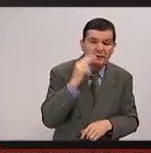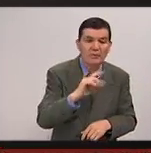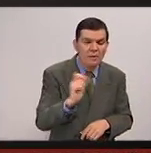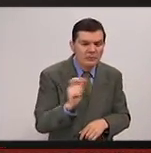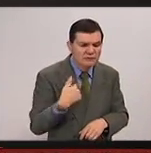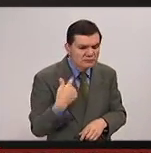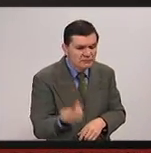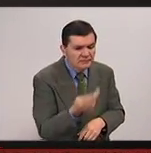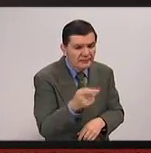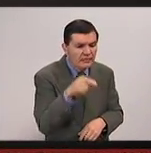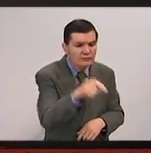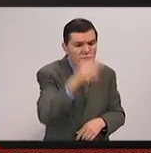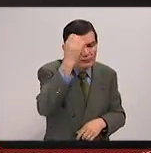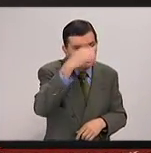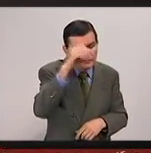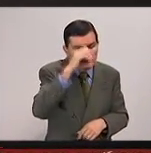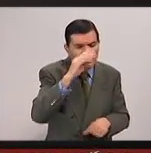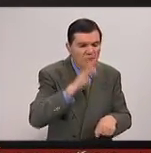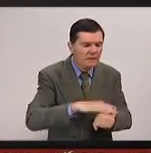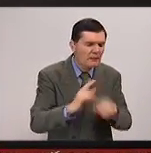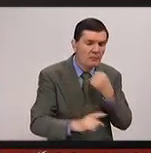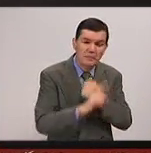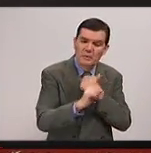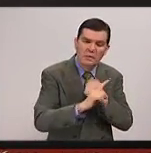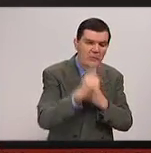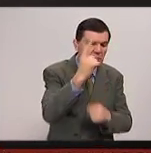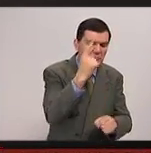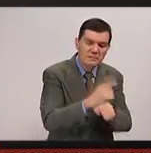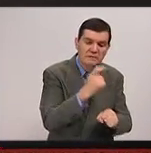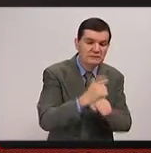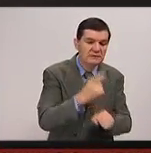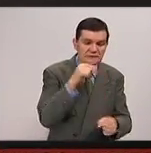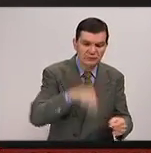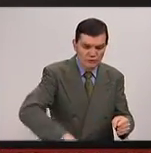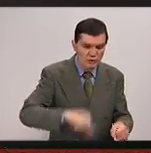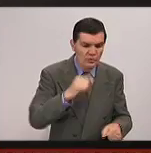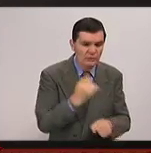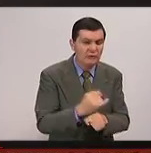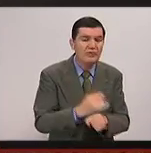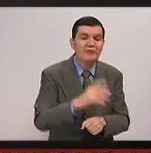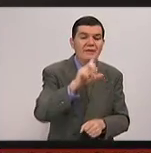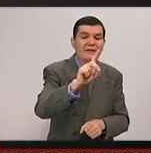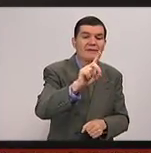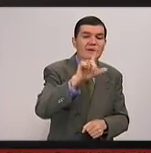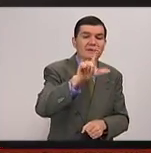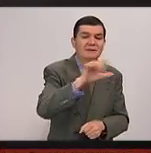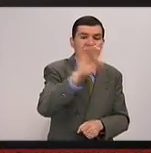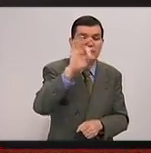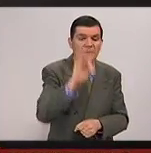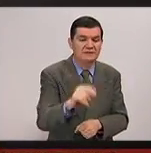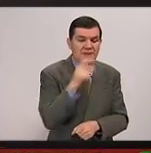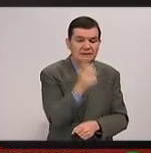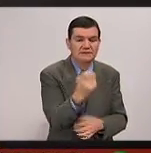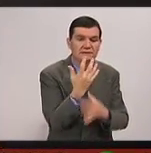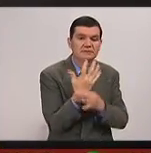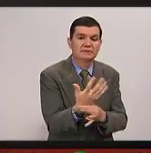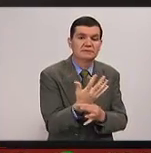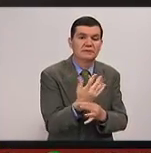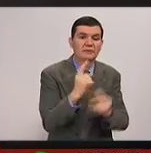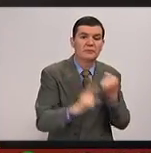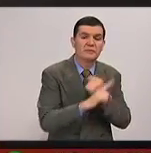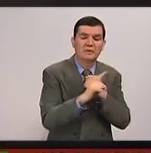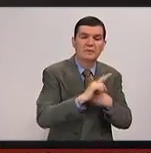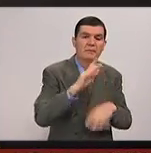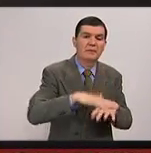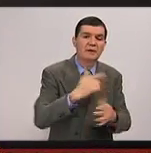les preguntamos, en su opinión, cuál es el problema más grave que enfrenta nuestro país hoy, 37% de estos jóvenes consideran que el problema